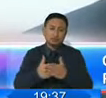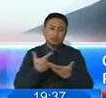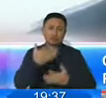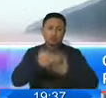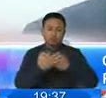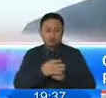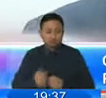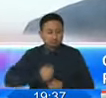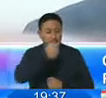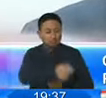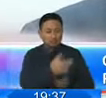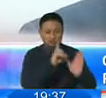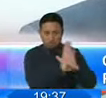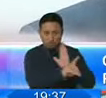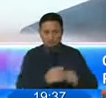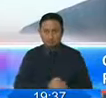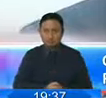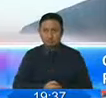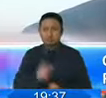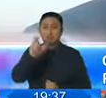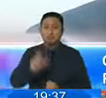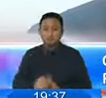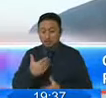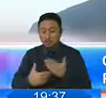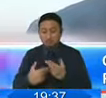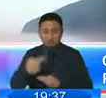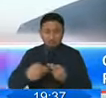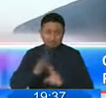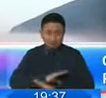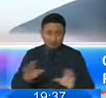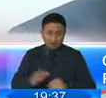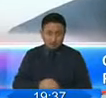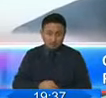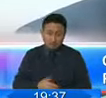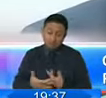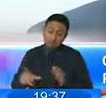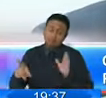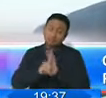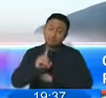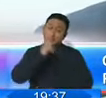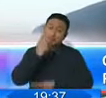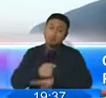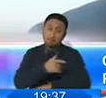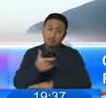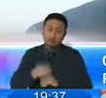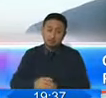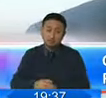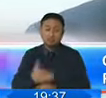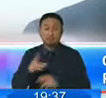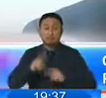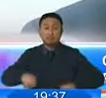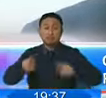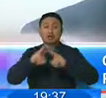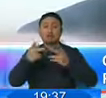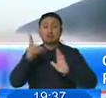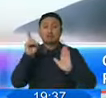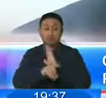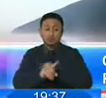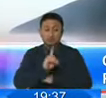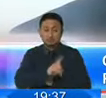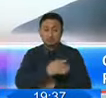un juzgado. Y las personas que no llegamos a un proceso de negociación, tal como manda la ley, hemos consignado los valores hacia